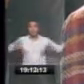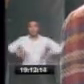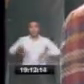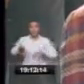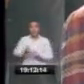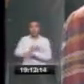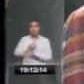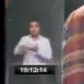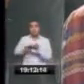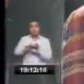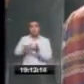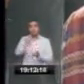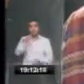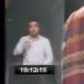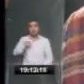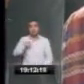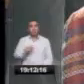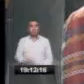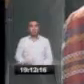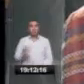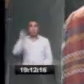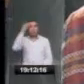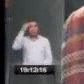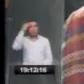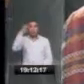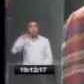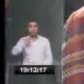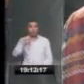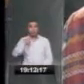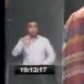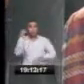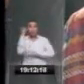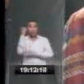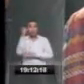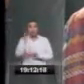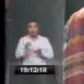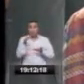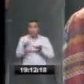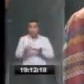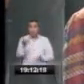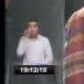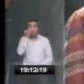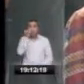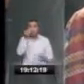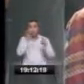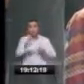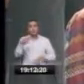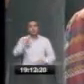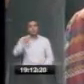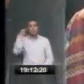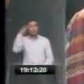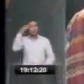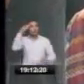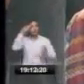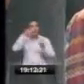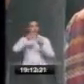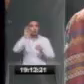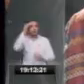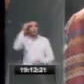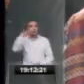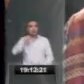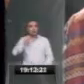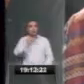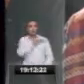Él me aseguró que las preocupaciones que yo tengo con respecto a los derechos de los pueblos indígenas están también considerados y son también preocupaciones que